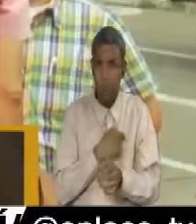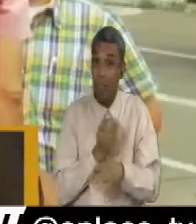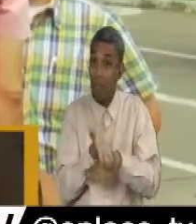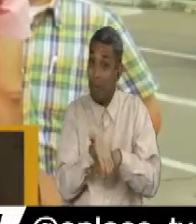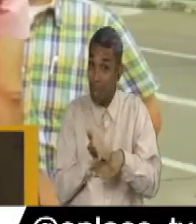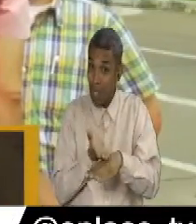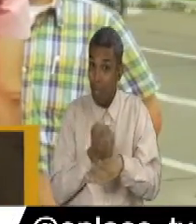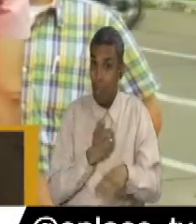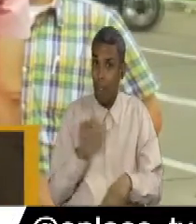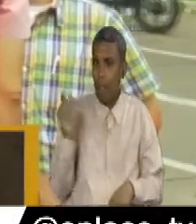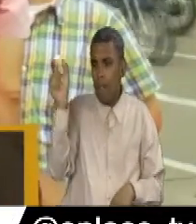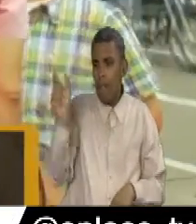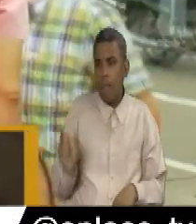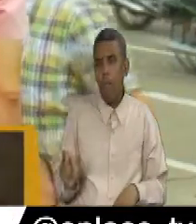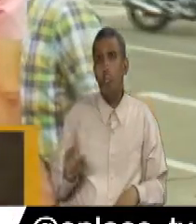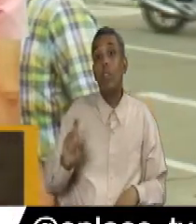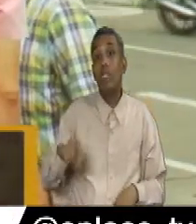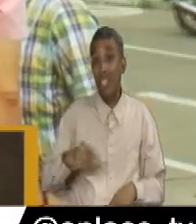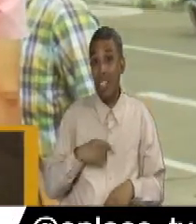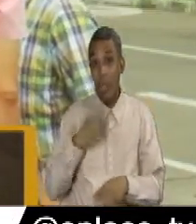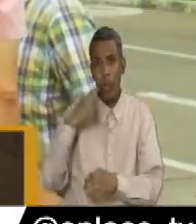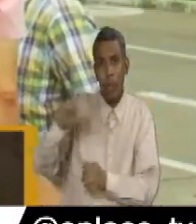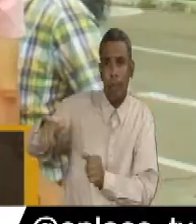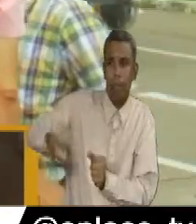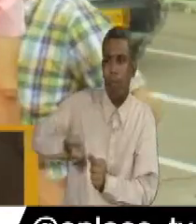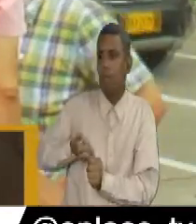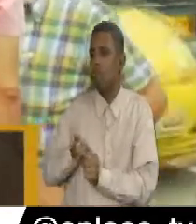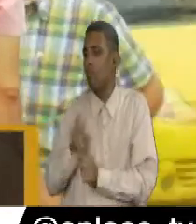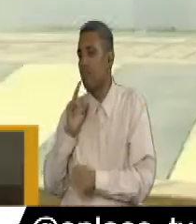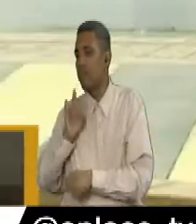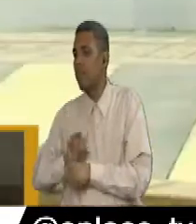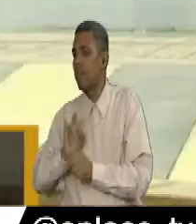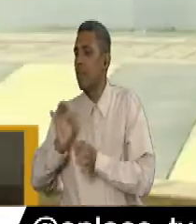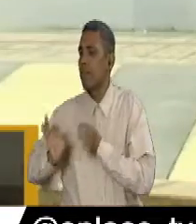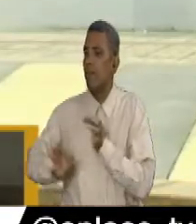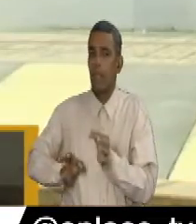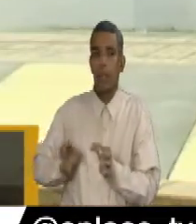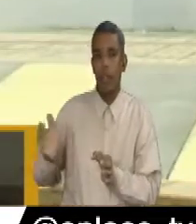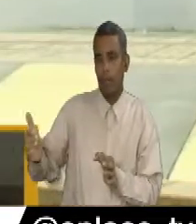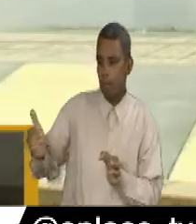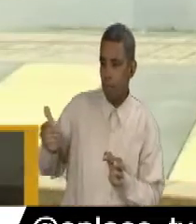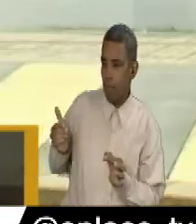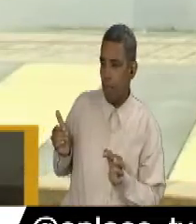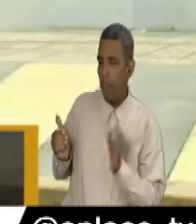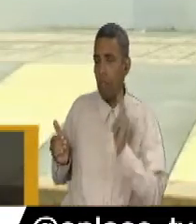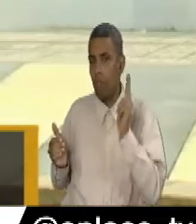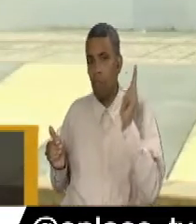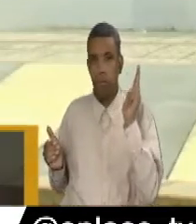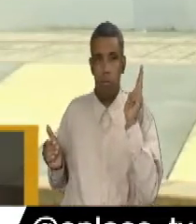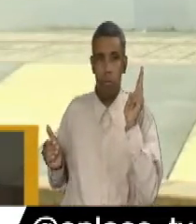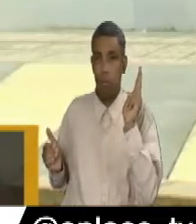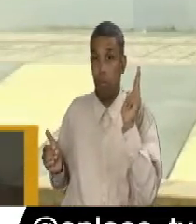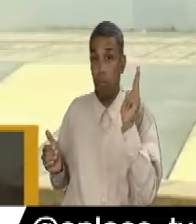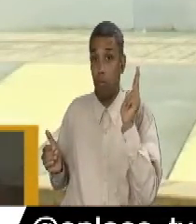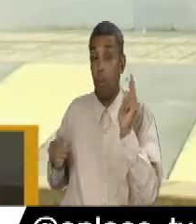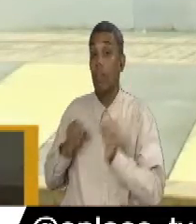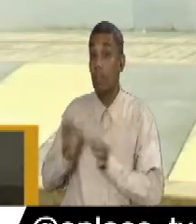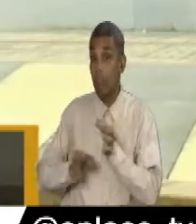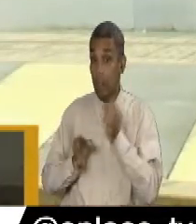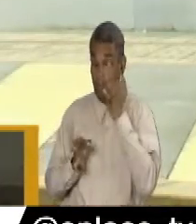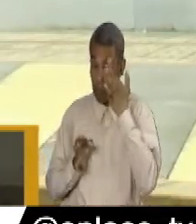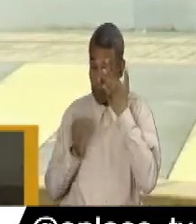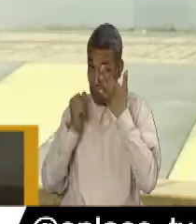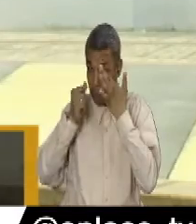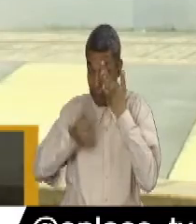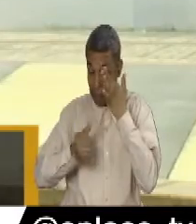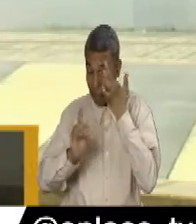una persona que amerita ser protegida en estos momentos. Mañana hacia las 9:00 de la mañana David Ravelo tiene prevista dar una